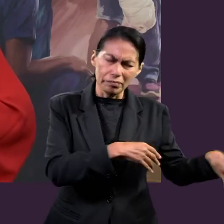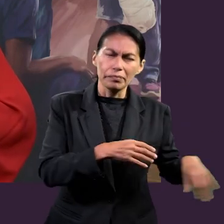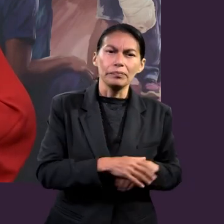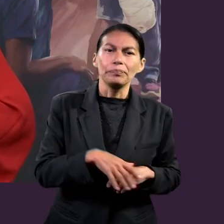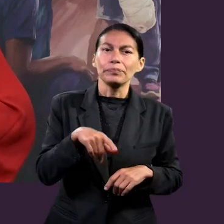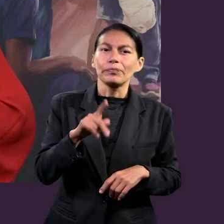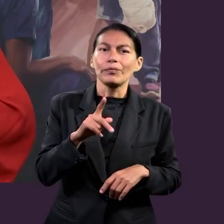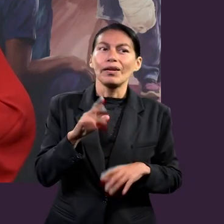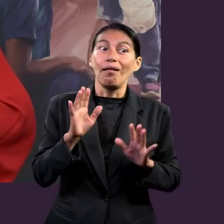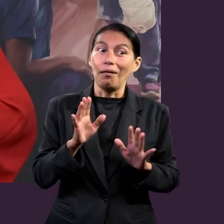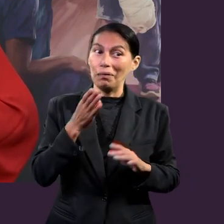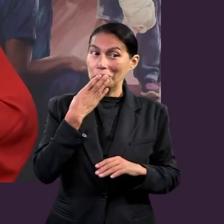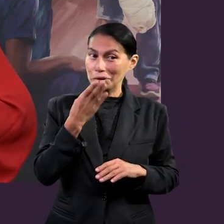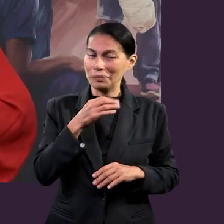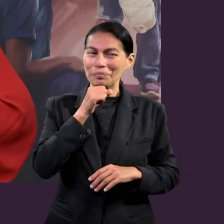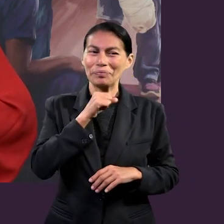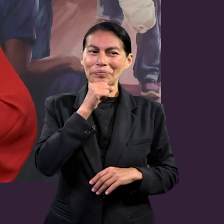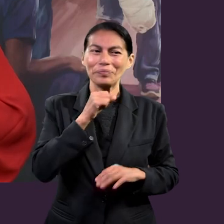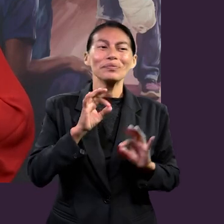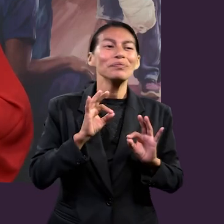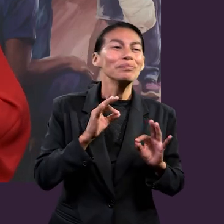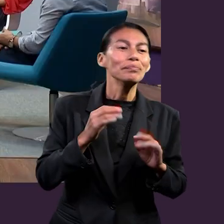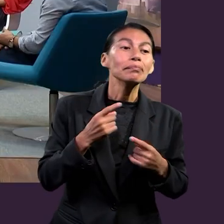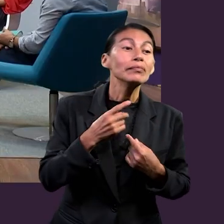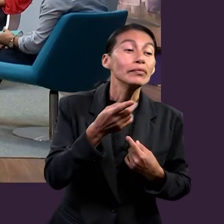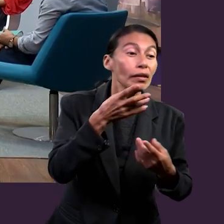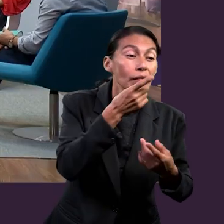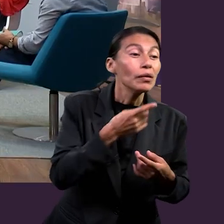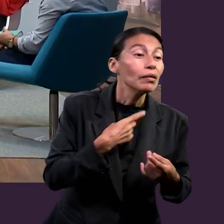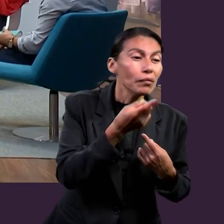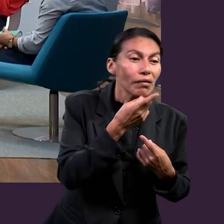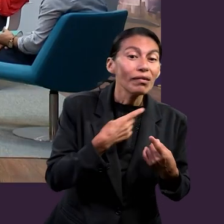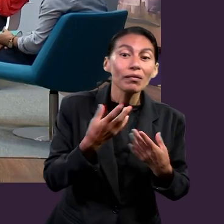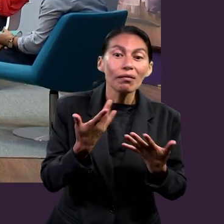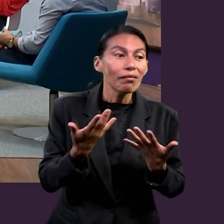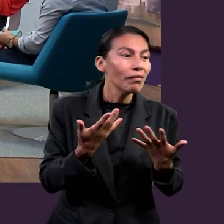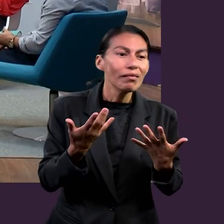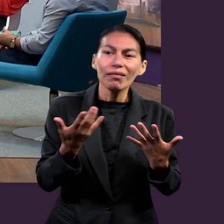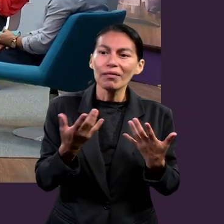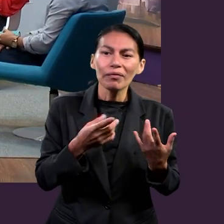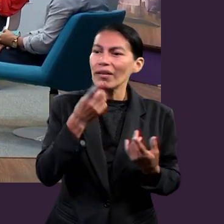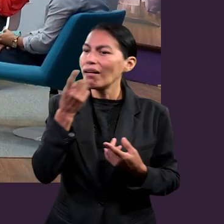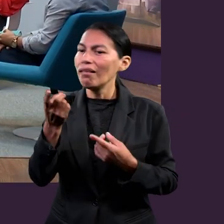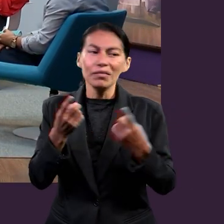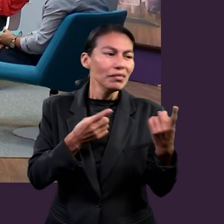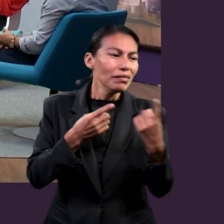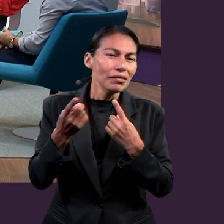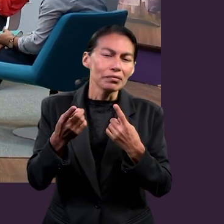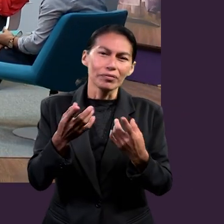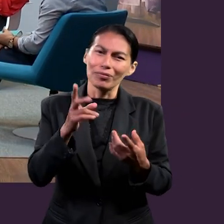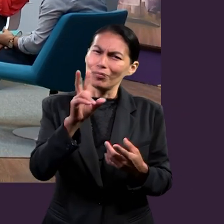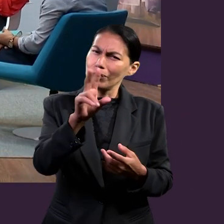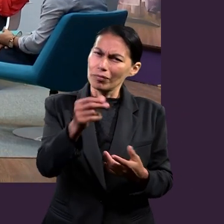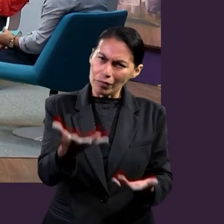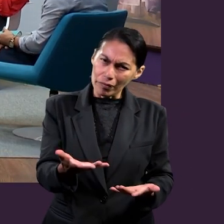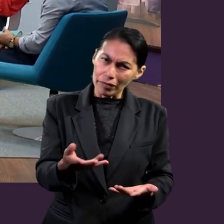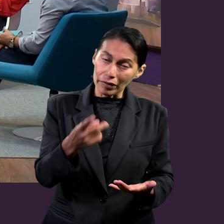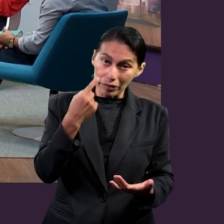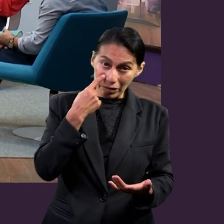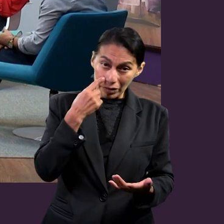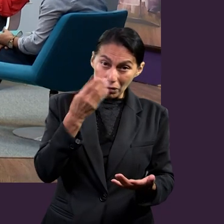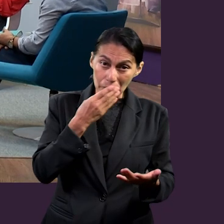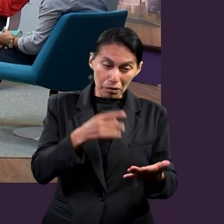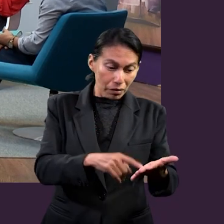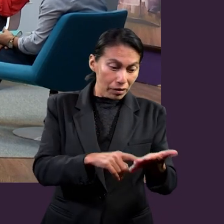escucharlo, vamos a tomar una bebida y a chismear. No es correcto. Entonces, si la palabra de Dios te está dando este